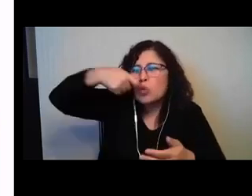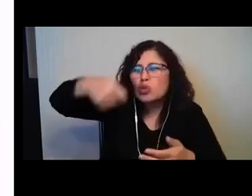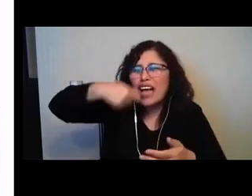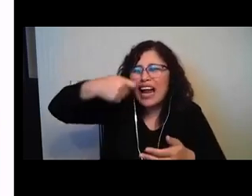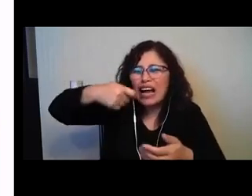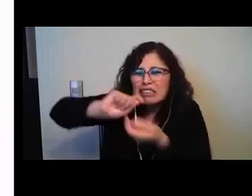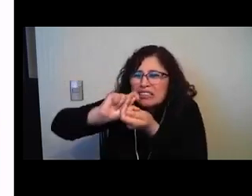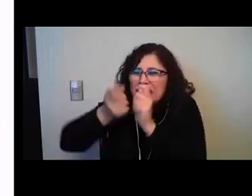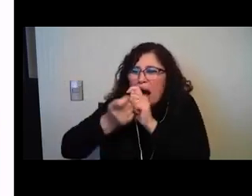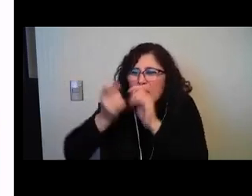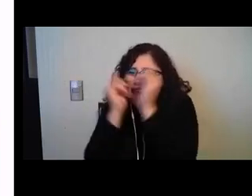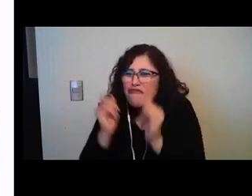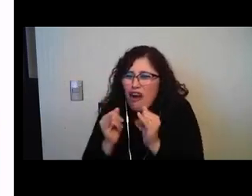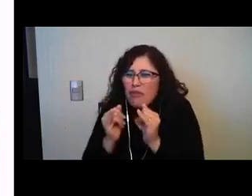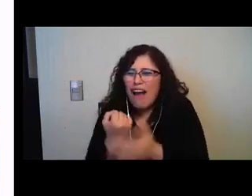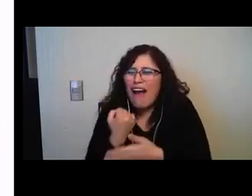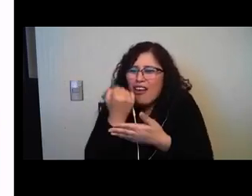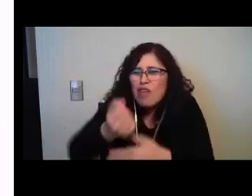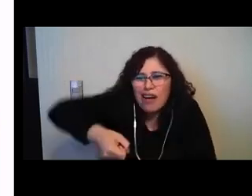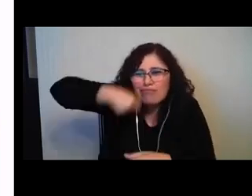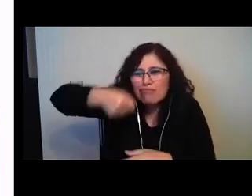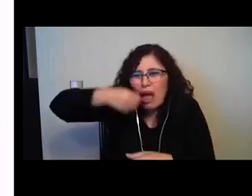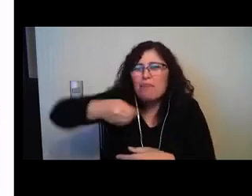con enfermedad de Parkinson que les permite poder comer mejor,